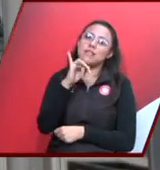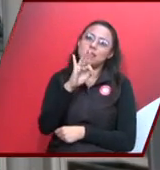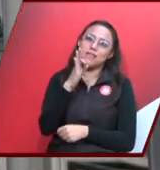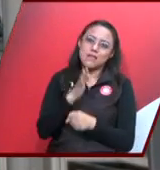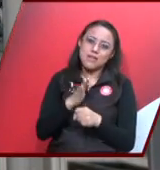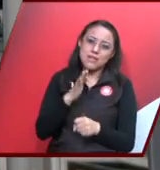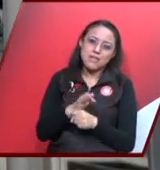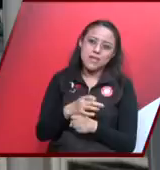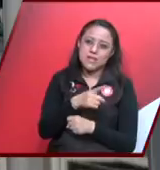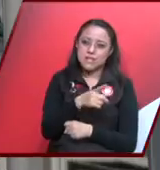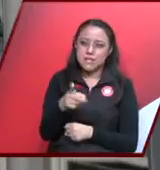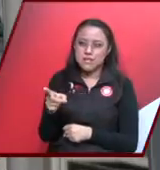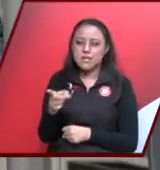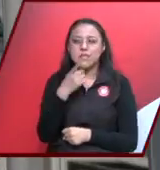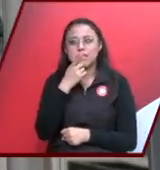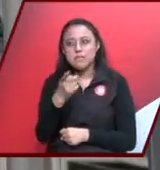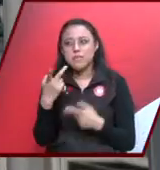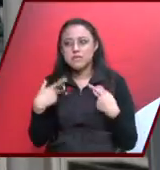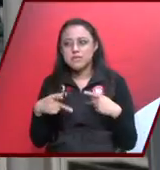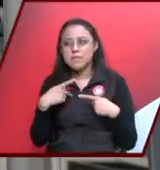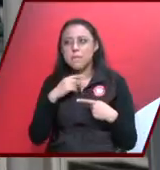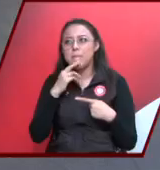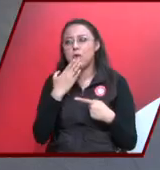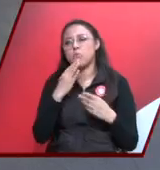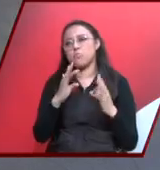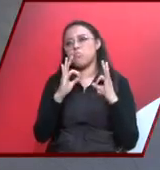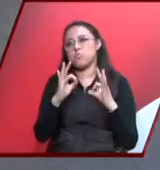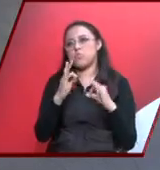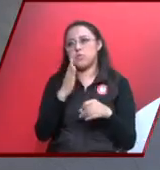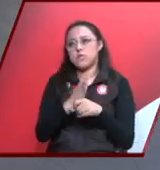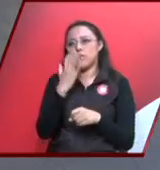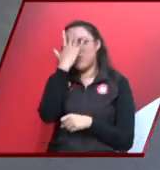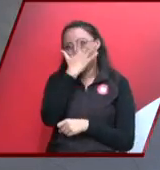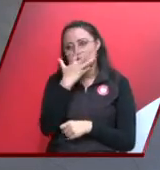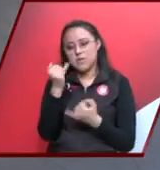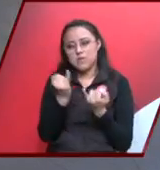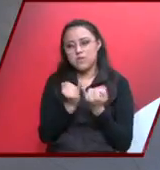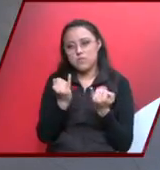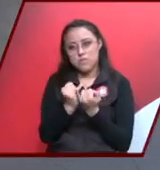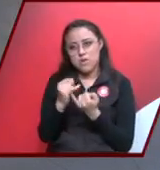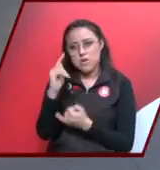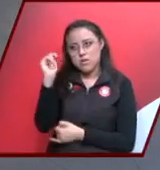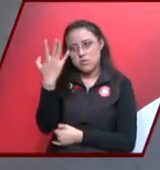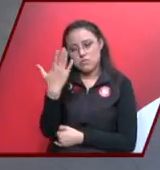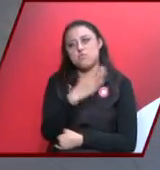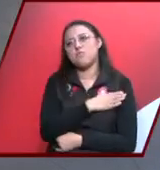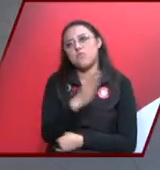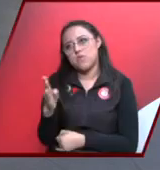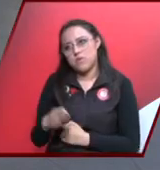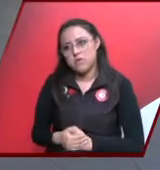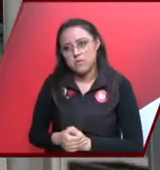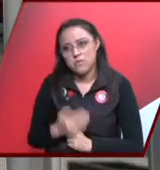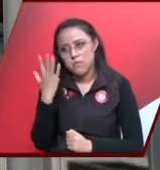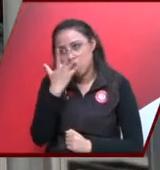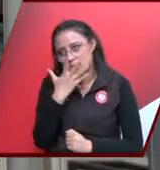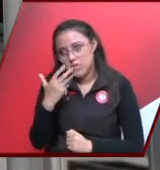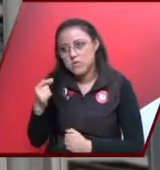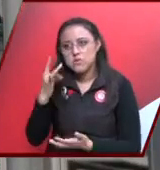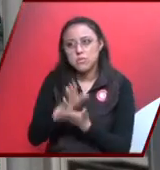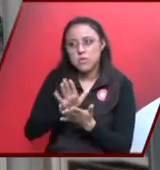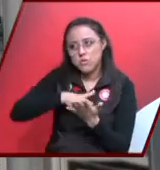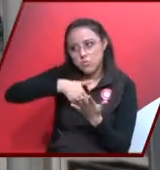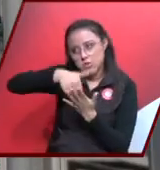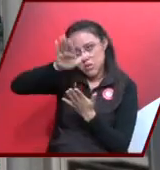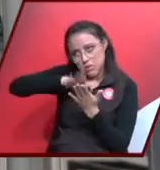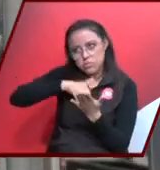yo echándole bronca a la gente de producción. Mire cómo lo dejó. Ya está bien bonito también el digital. Ya nada más